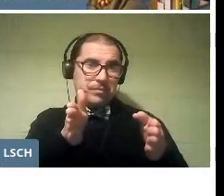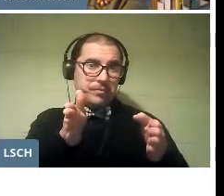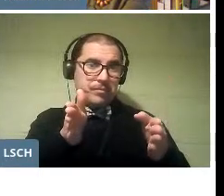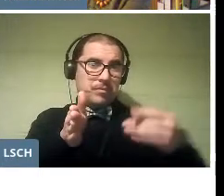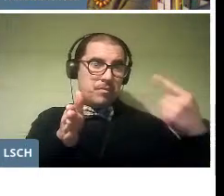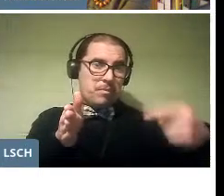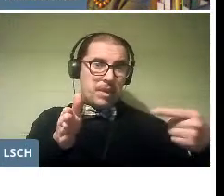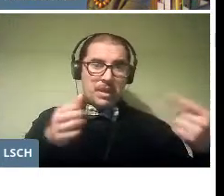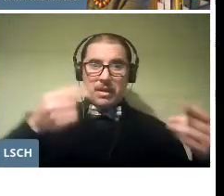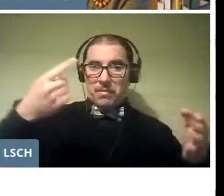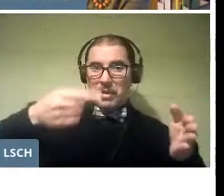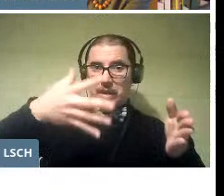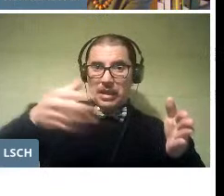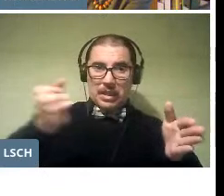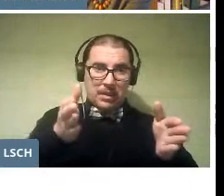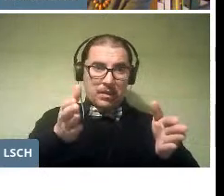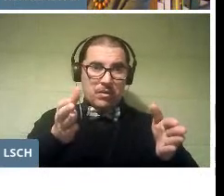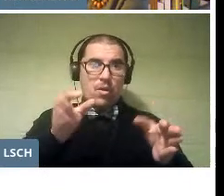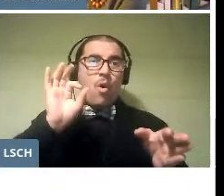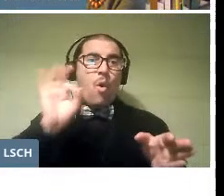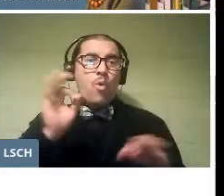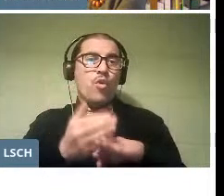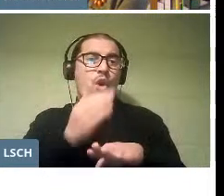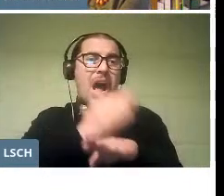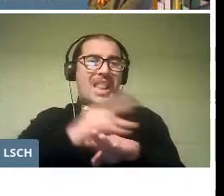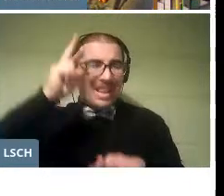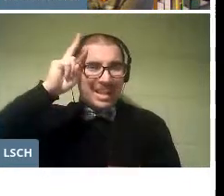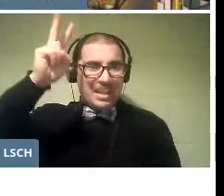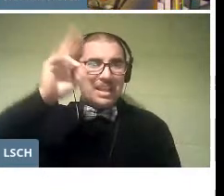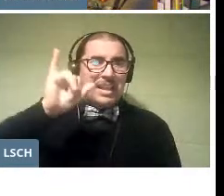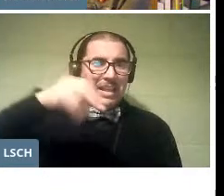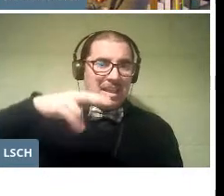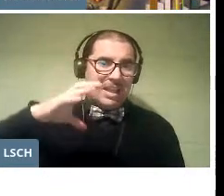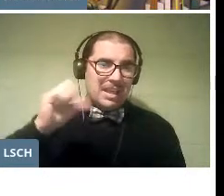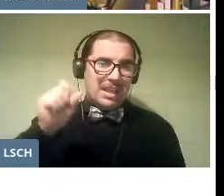precisamente anterior a la llegada de los incas. La siguiente, por favor.